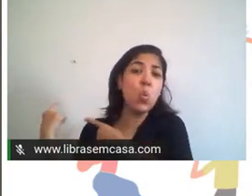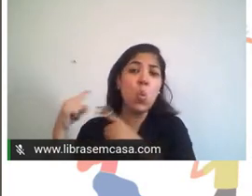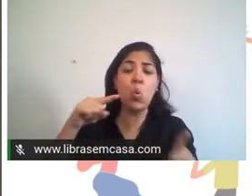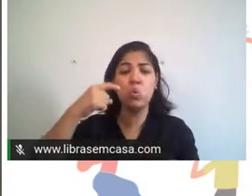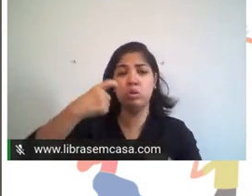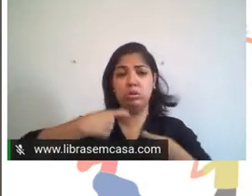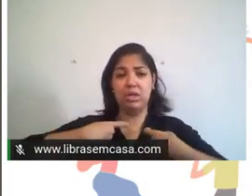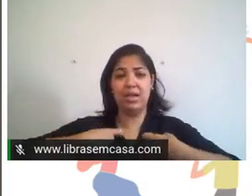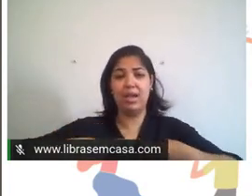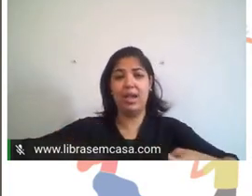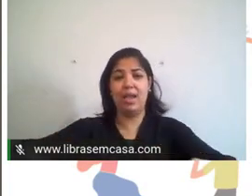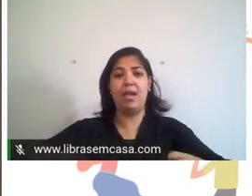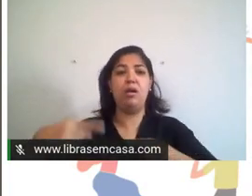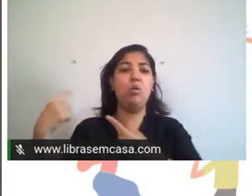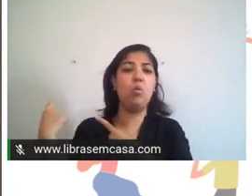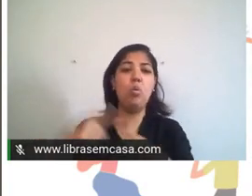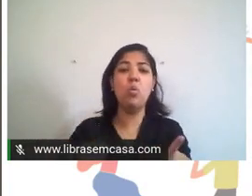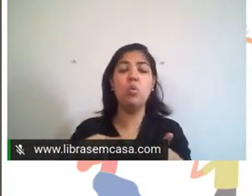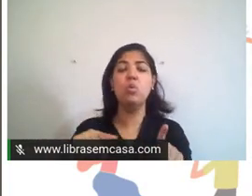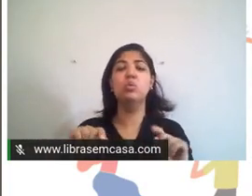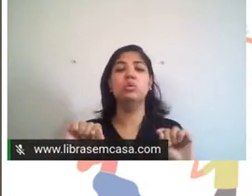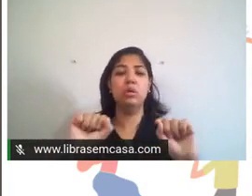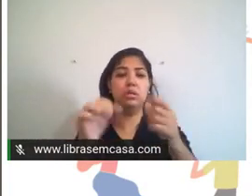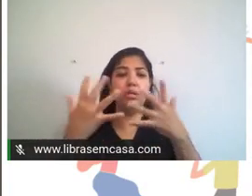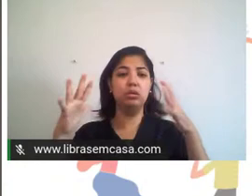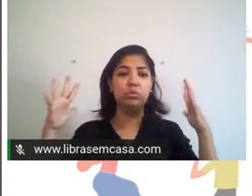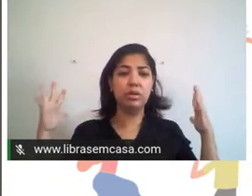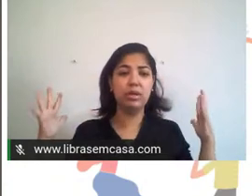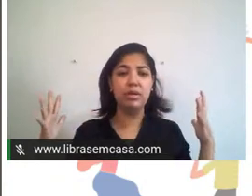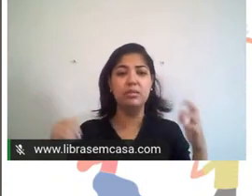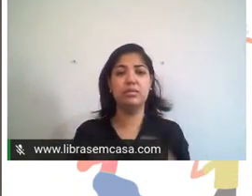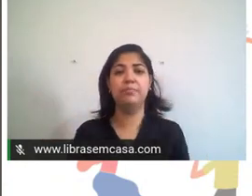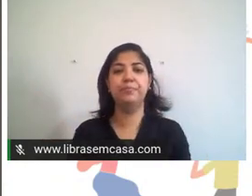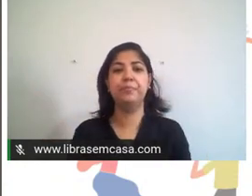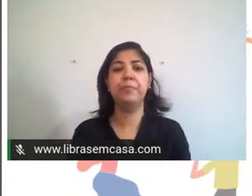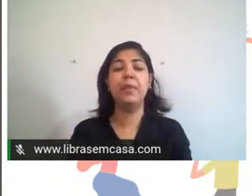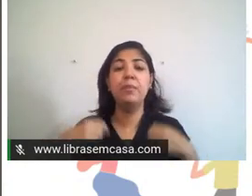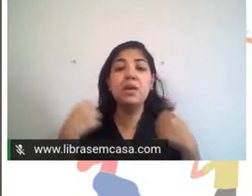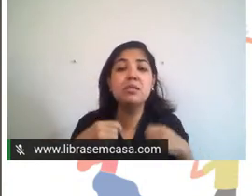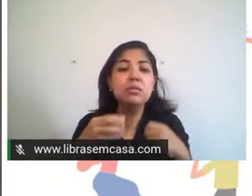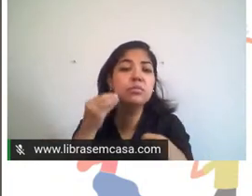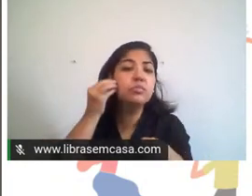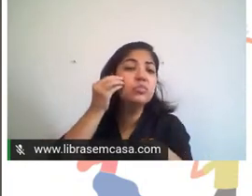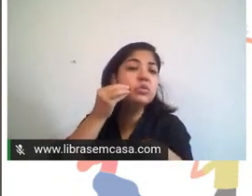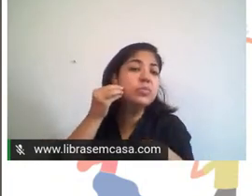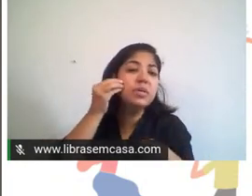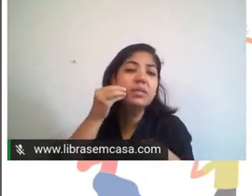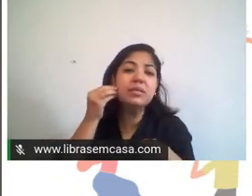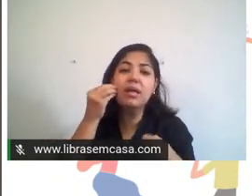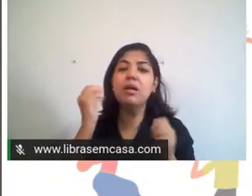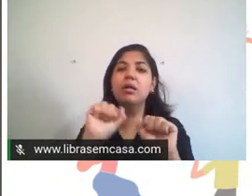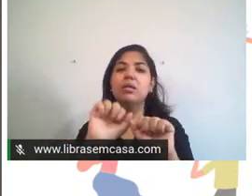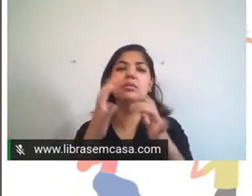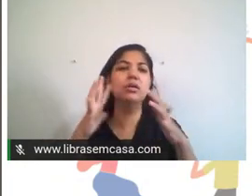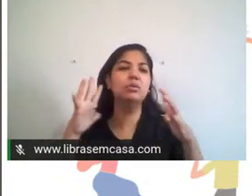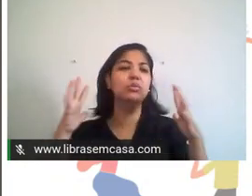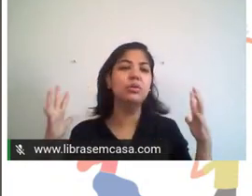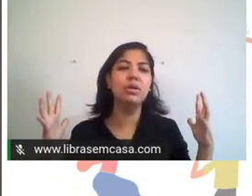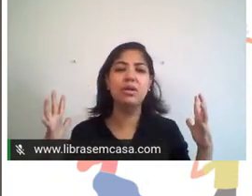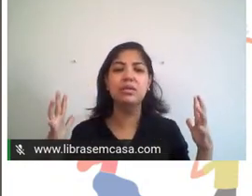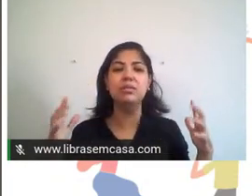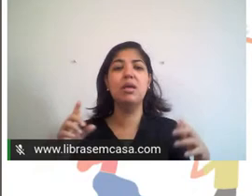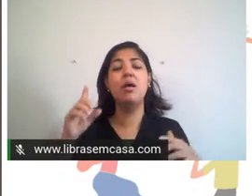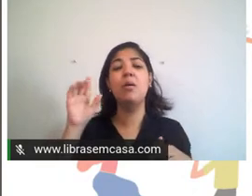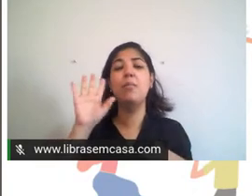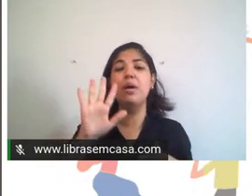de una multiplicidad de especies para disfrutar de esta experiencia existencial y vital que es hasta ahora como la